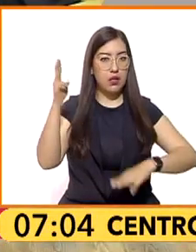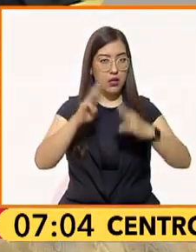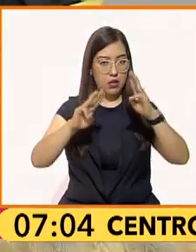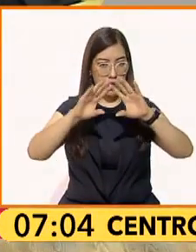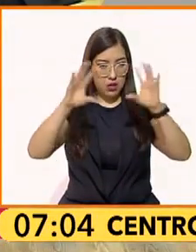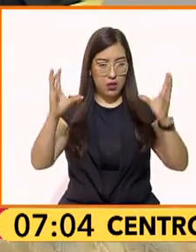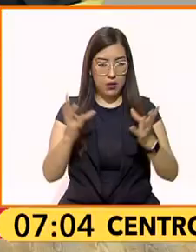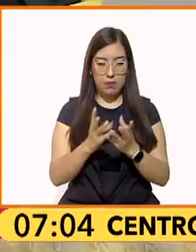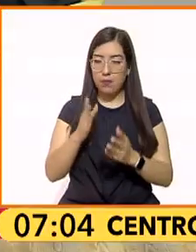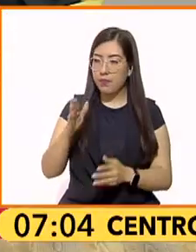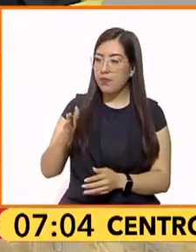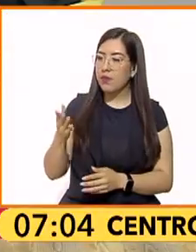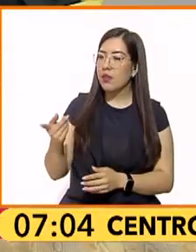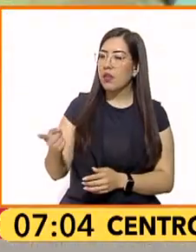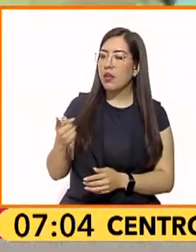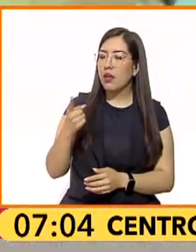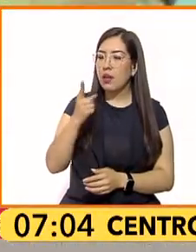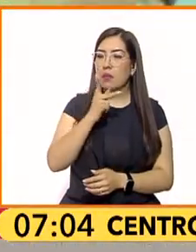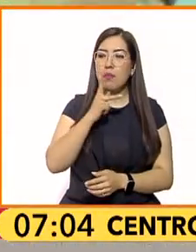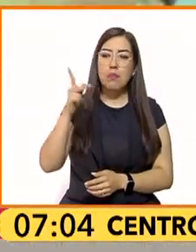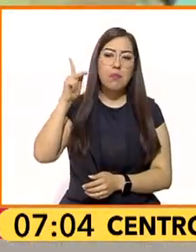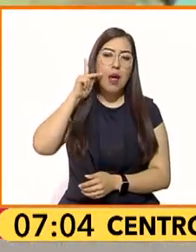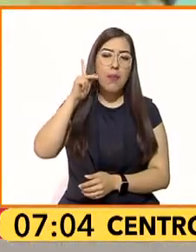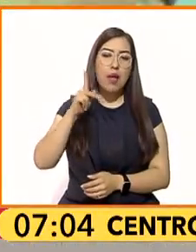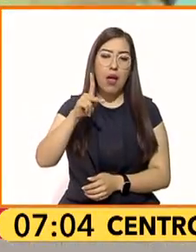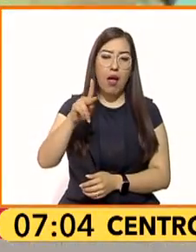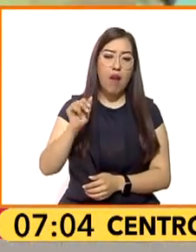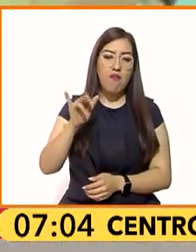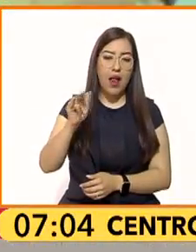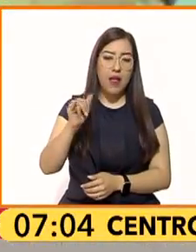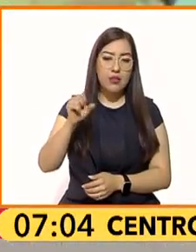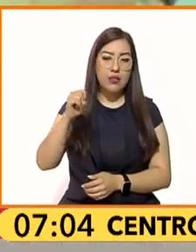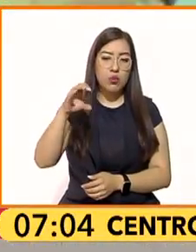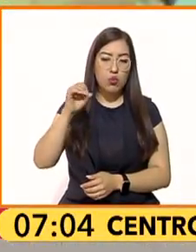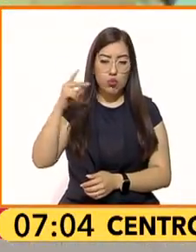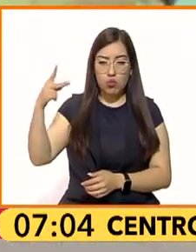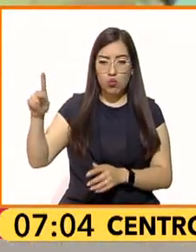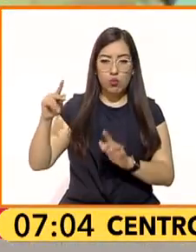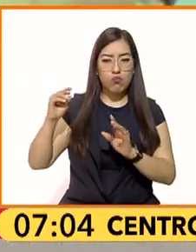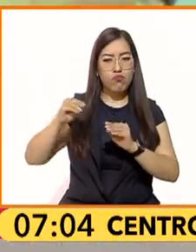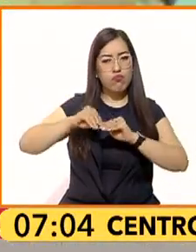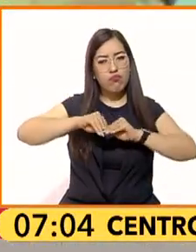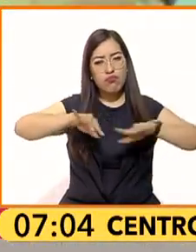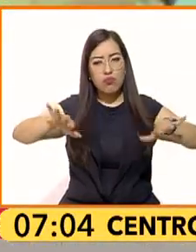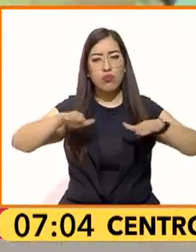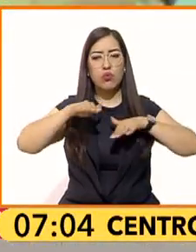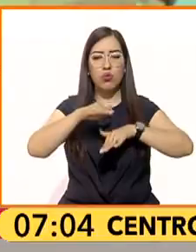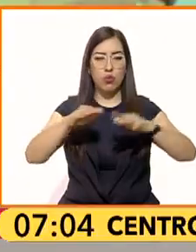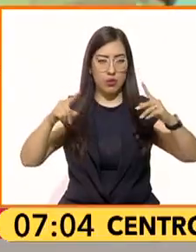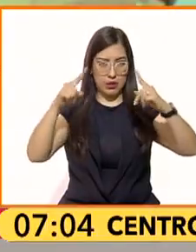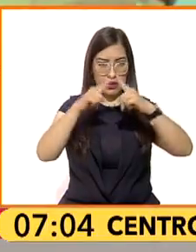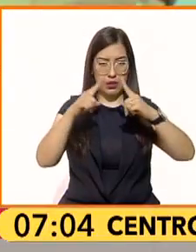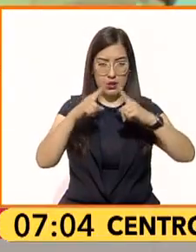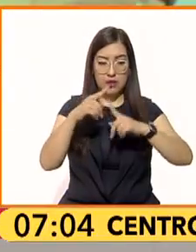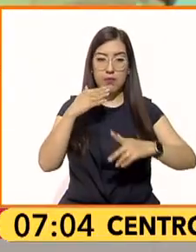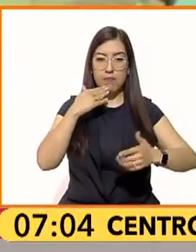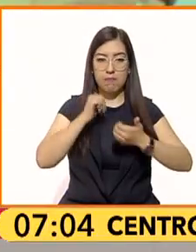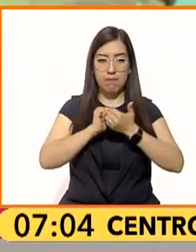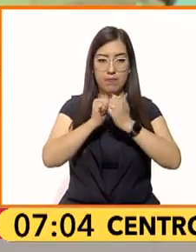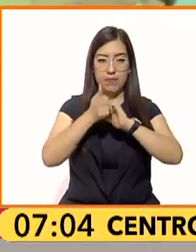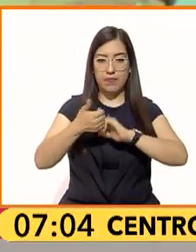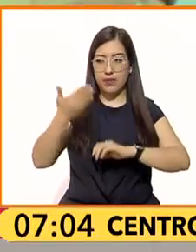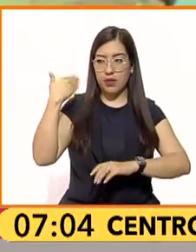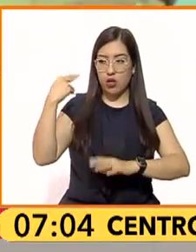del legado del Papa Francisco pues, ha sido reformar la Iglesia. Cumplió 10 años de su pontificado en